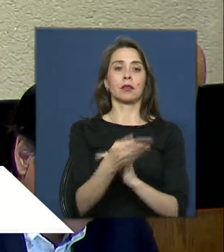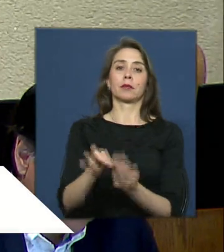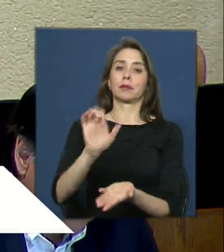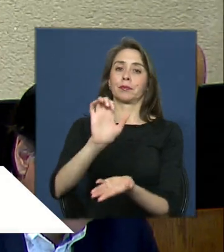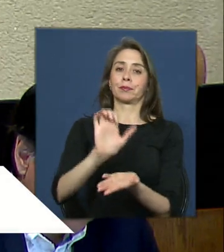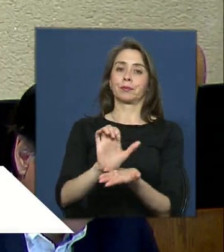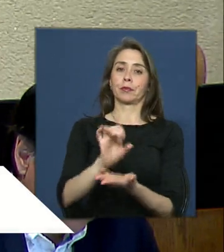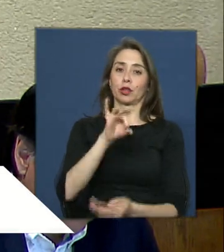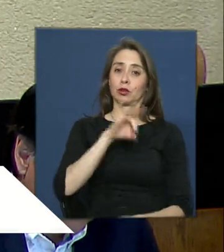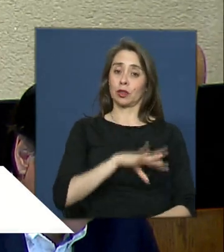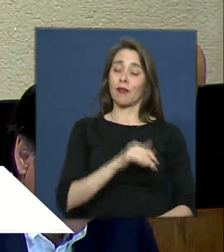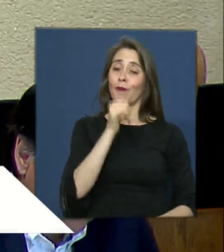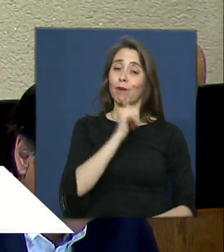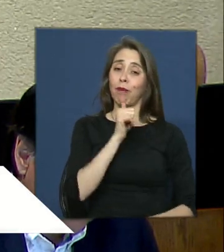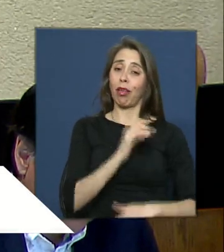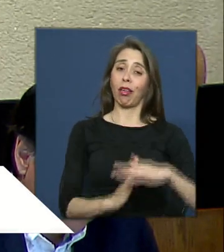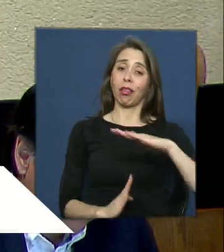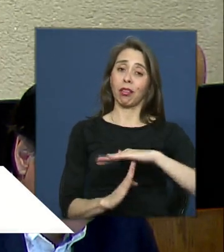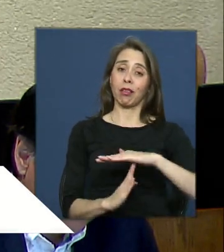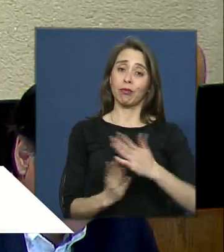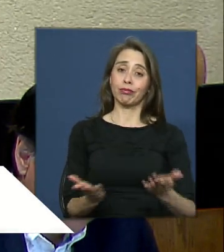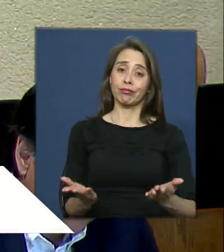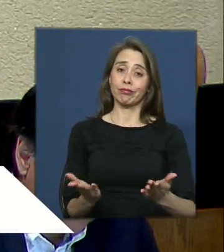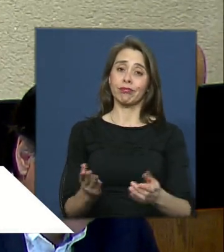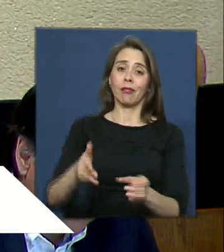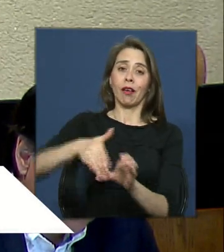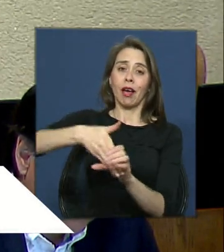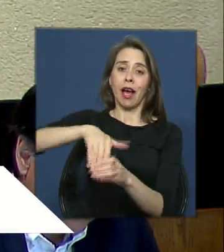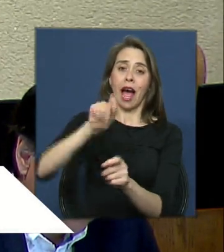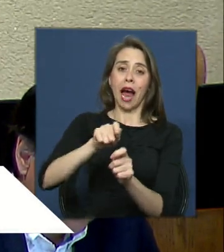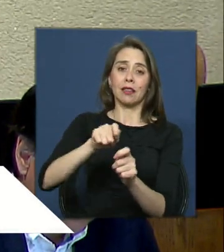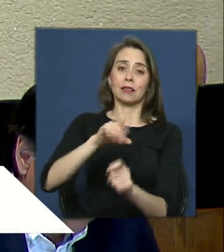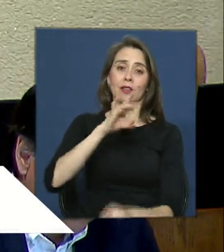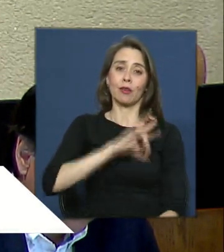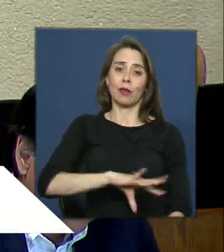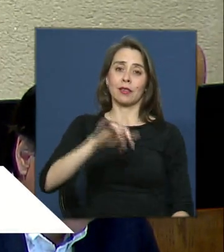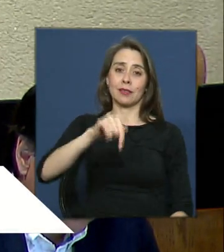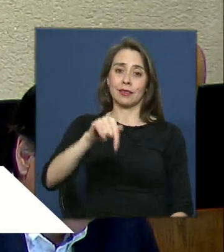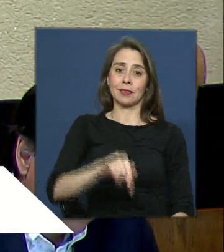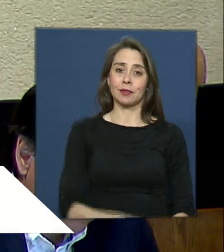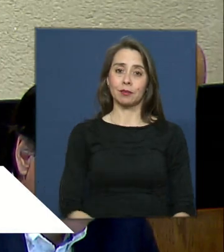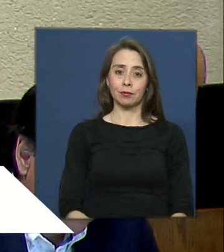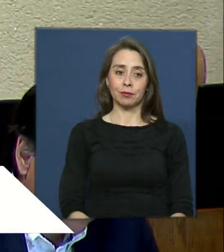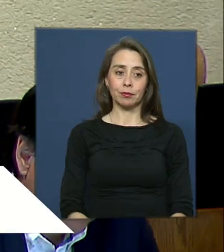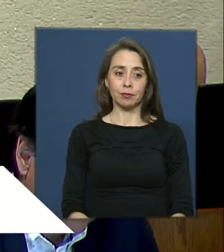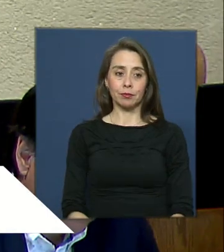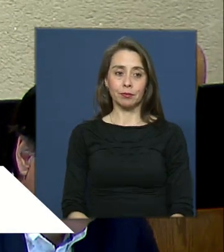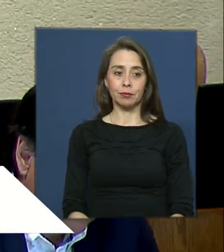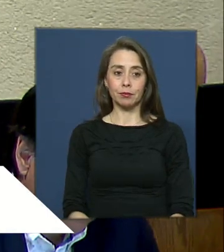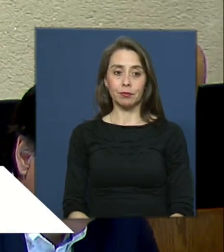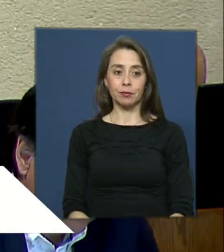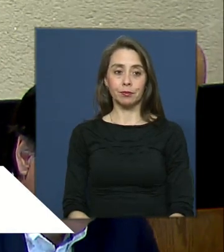de Chile está en deuda con la artesanía de nuestro país. Tantos